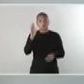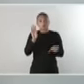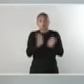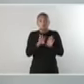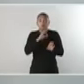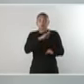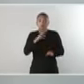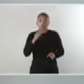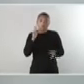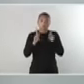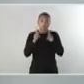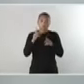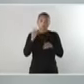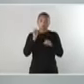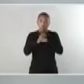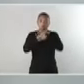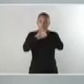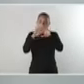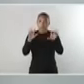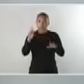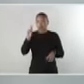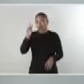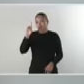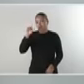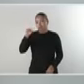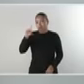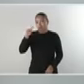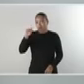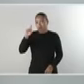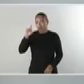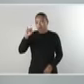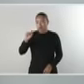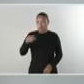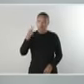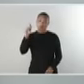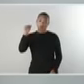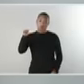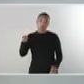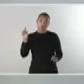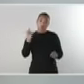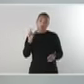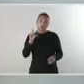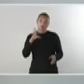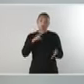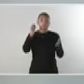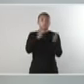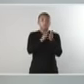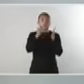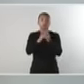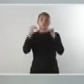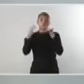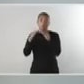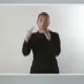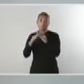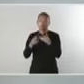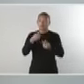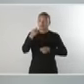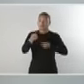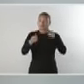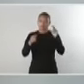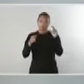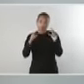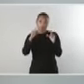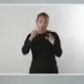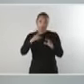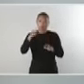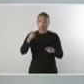el pan cuando andan casi que casa por casa repartiendo tarjetitas y engañando